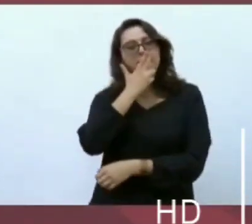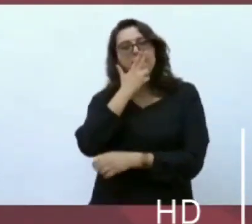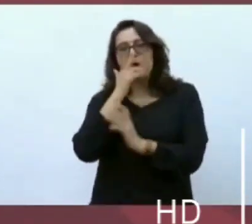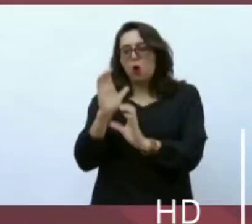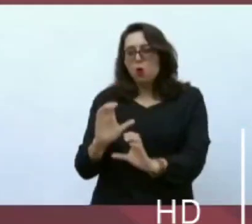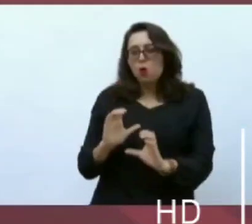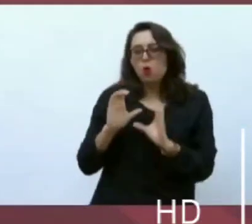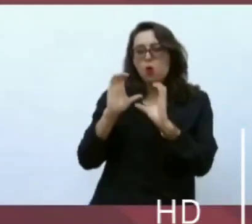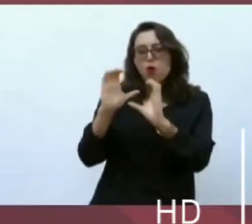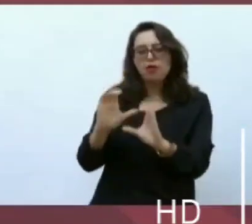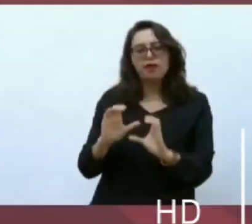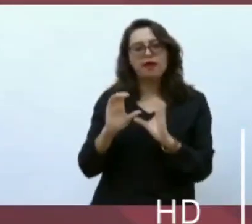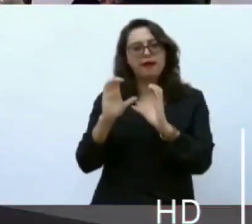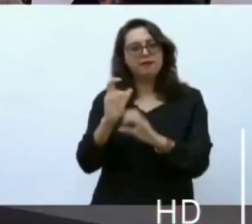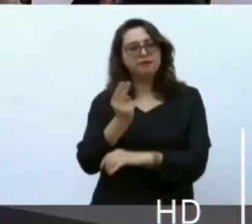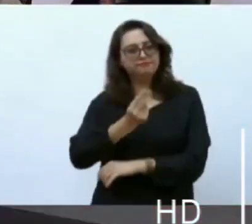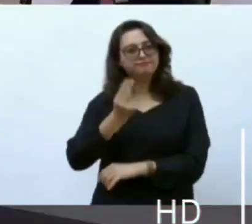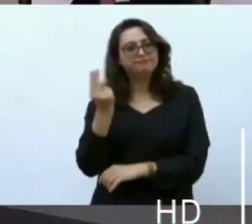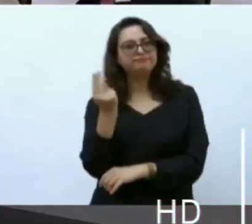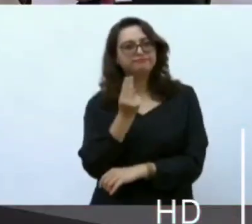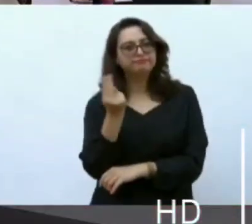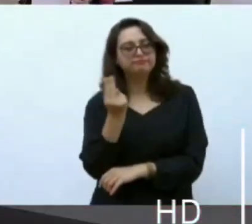Se han conservado